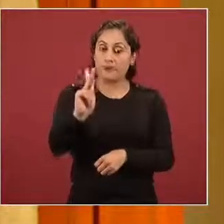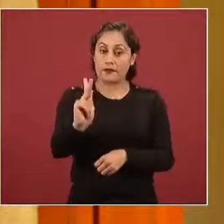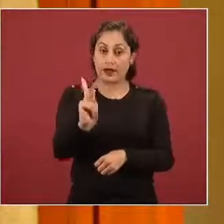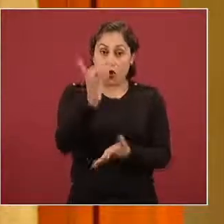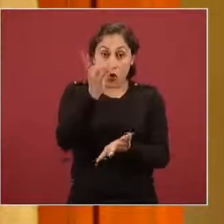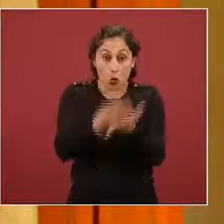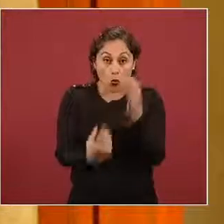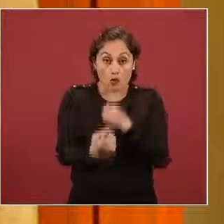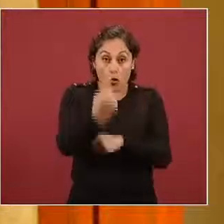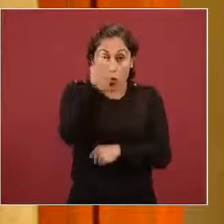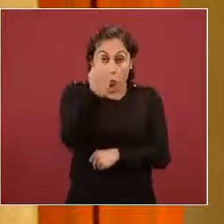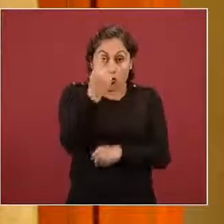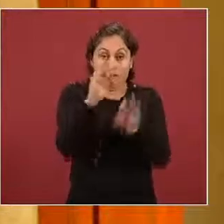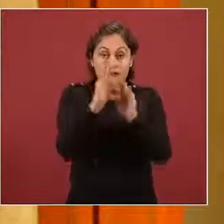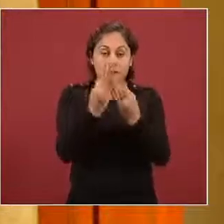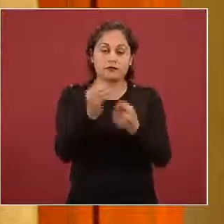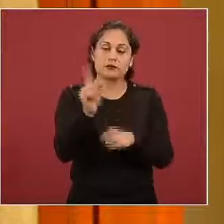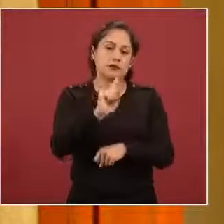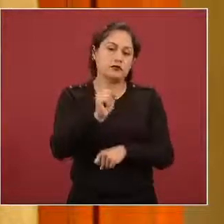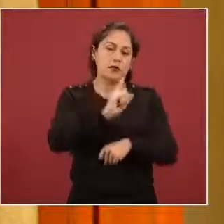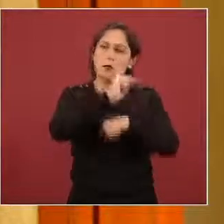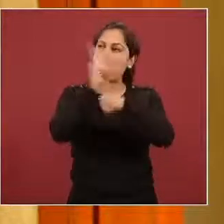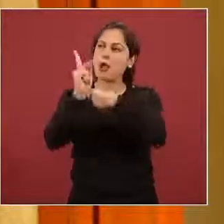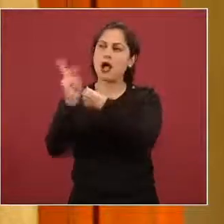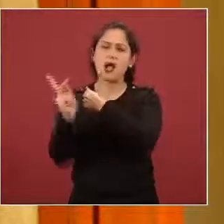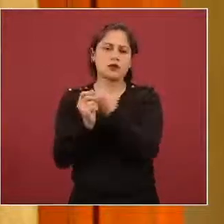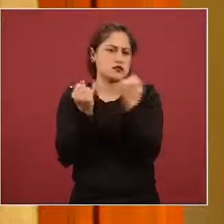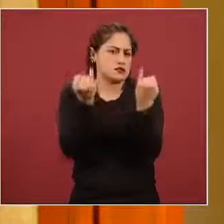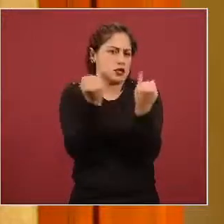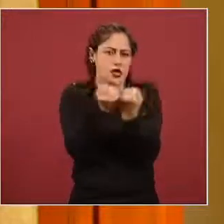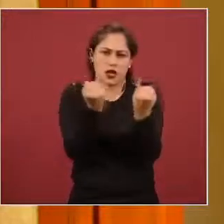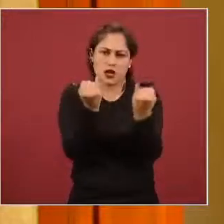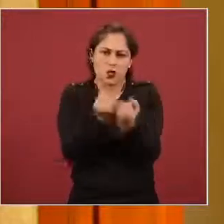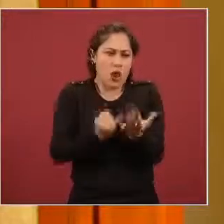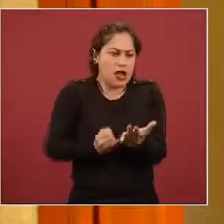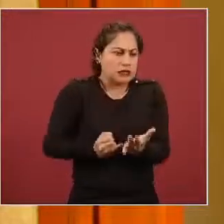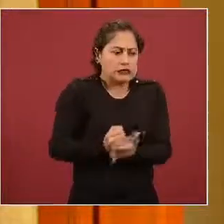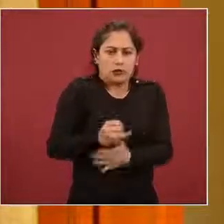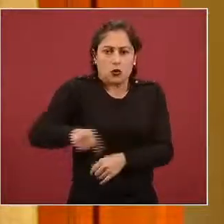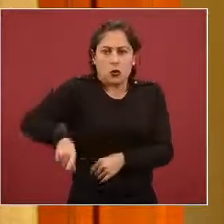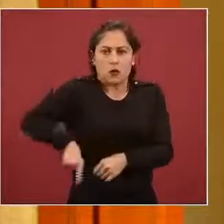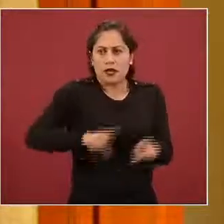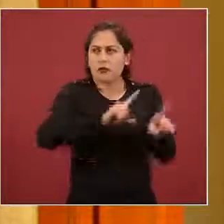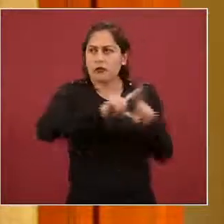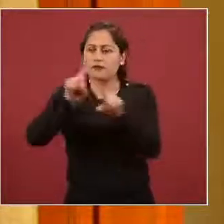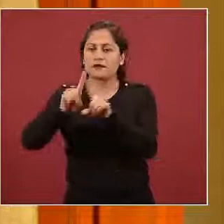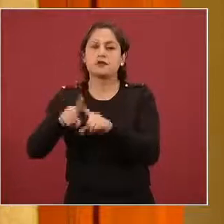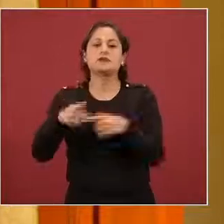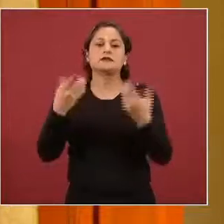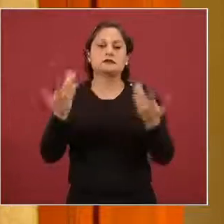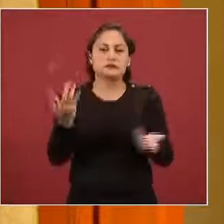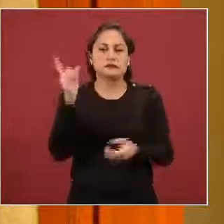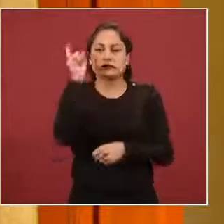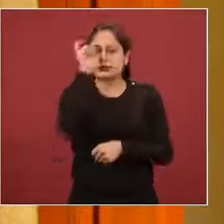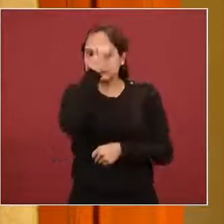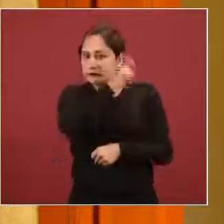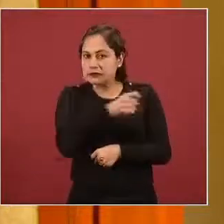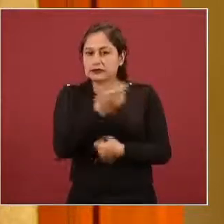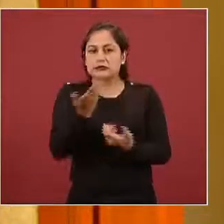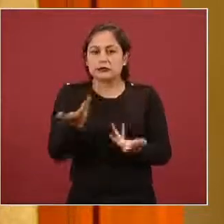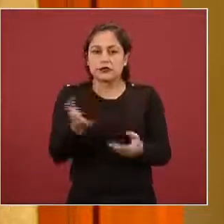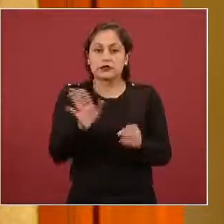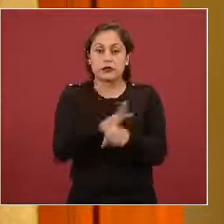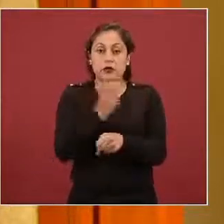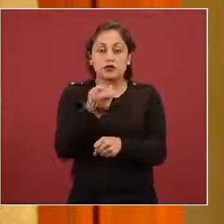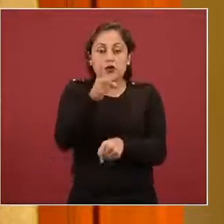equilibrios y los busca diariamente. Todos los gobiernos de todos los países analizamos todos los días la situación